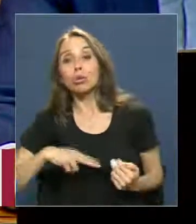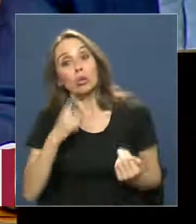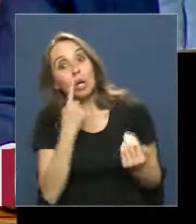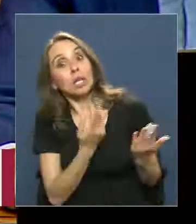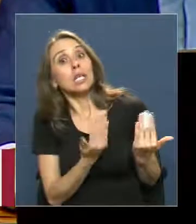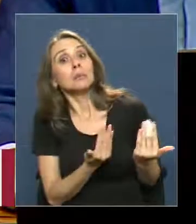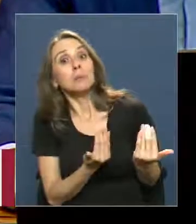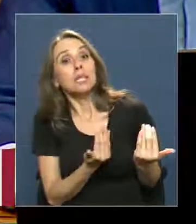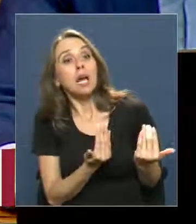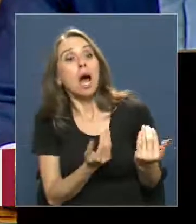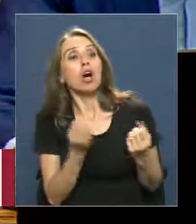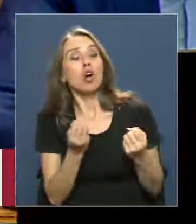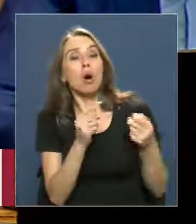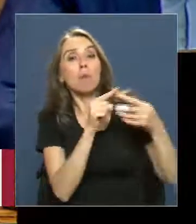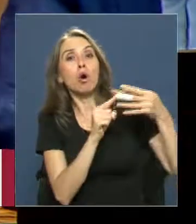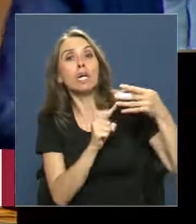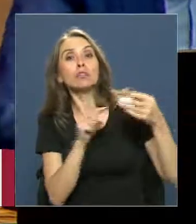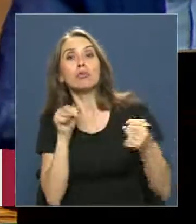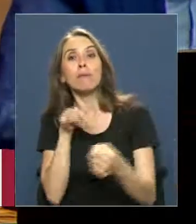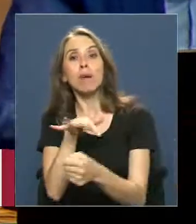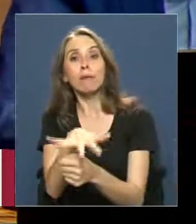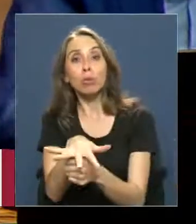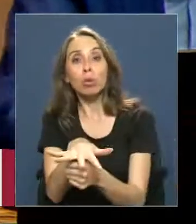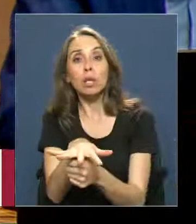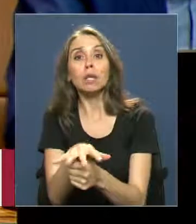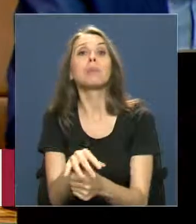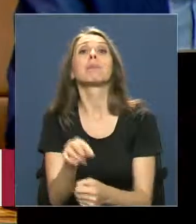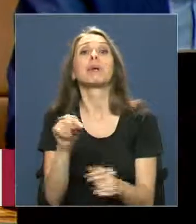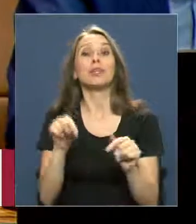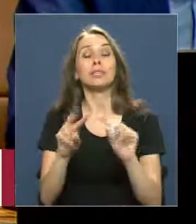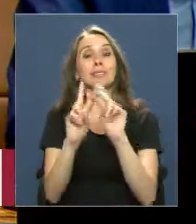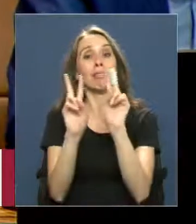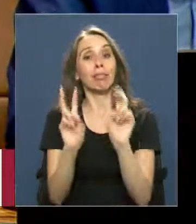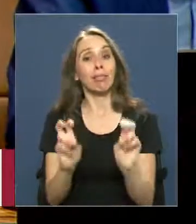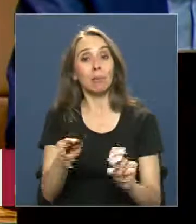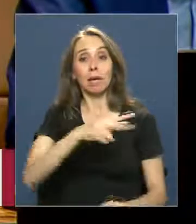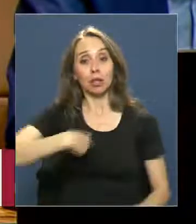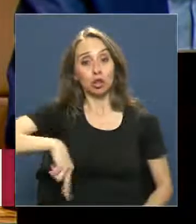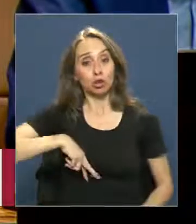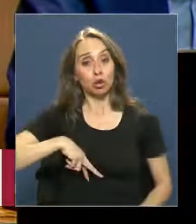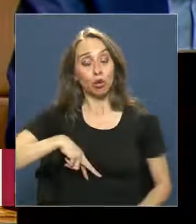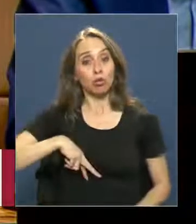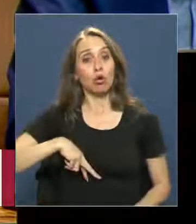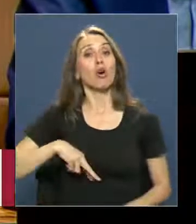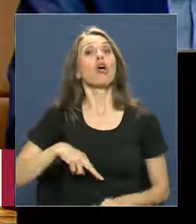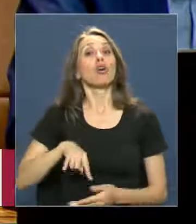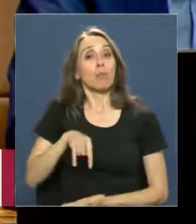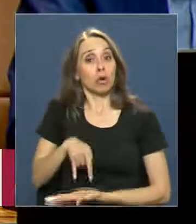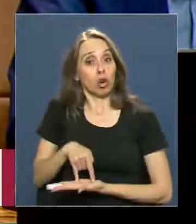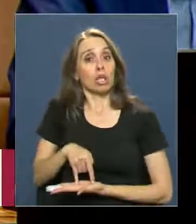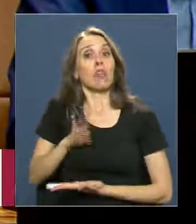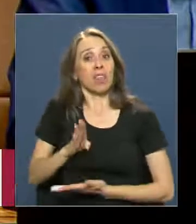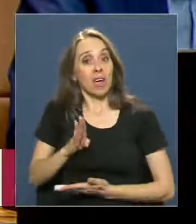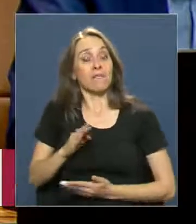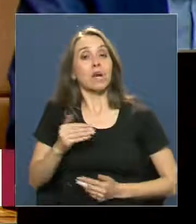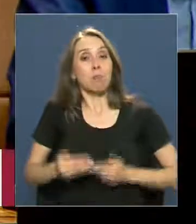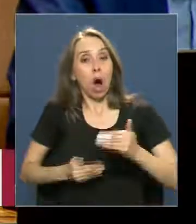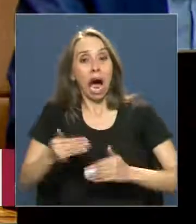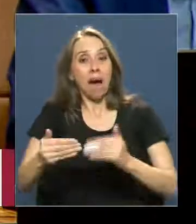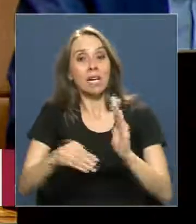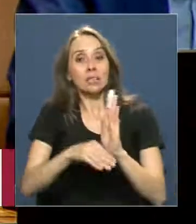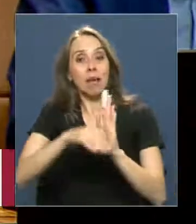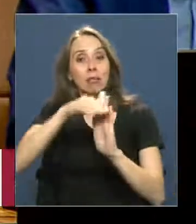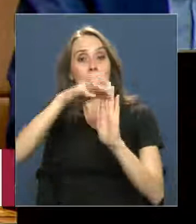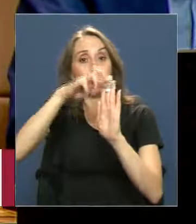y cuál es el alcance que aquello tiene, pero sobre todo en esta materia de lo que a nosotros nos corresponde como legislativo. Avanzar sobre este proyecto